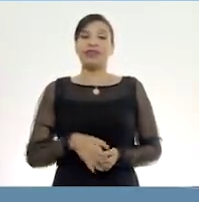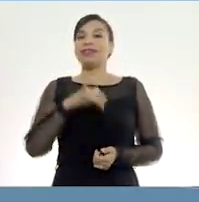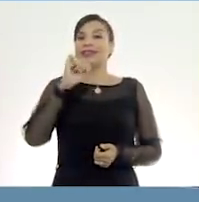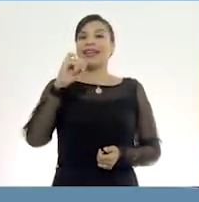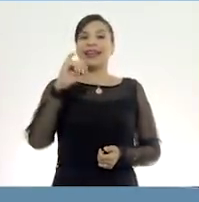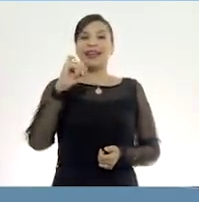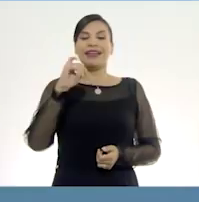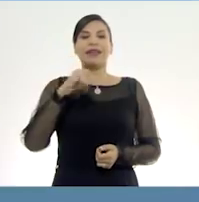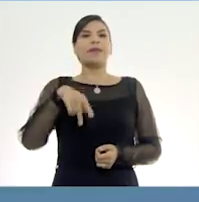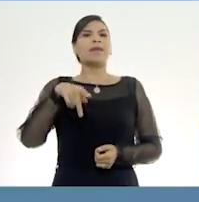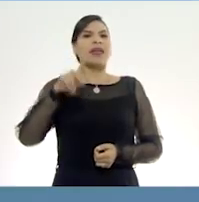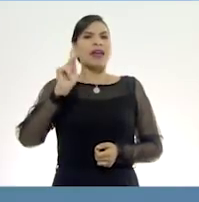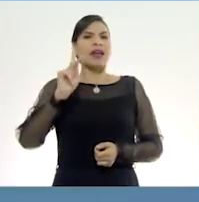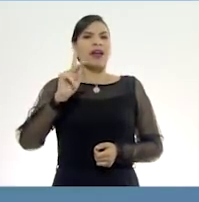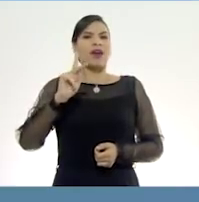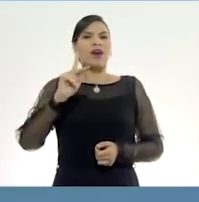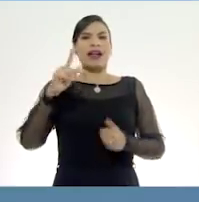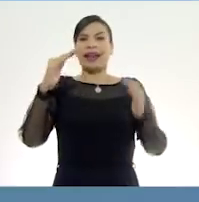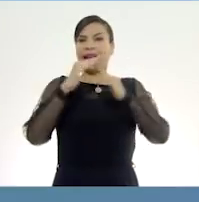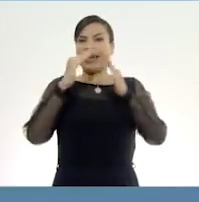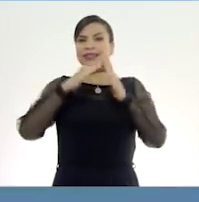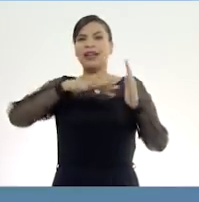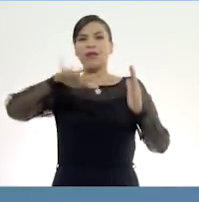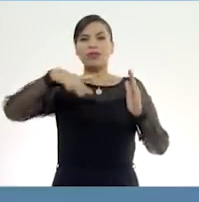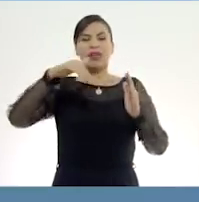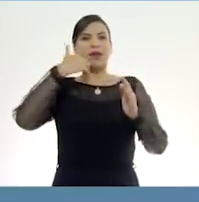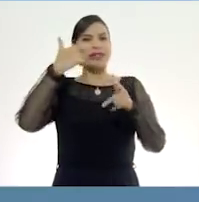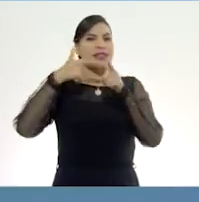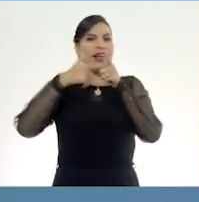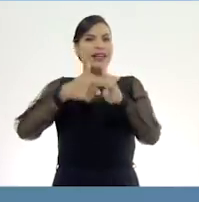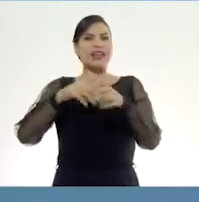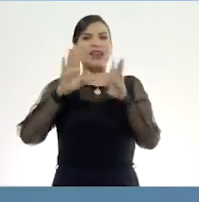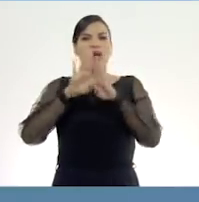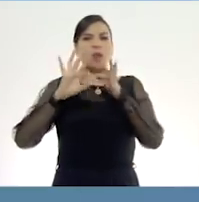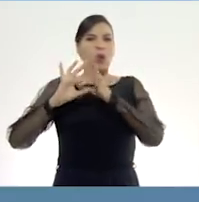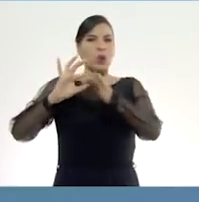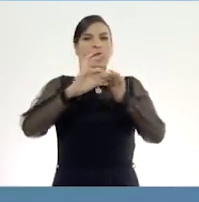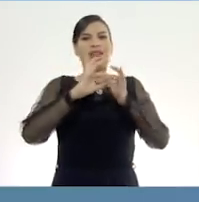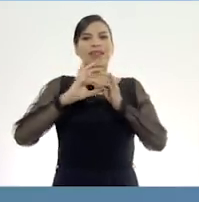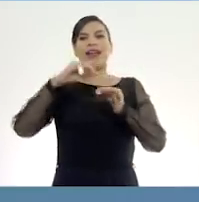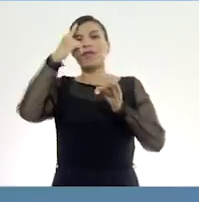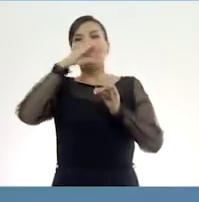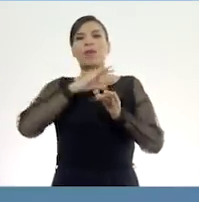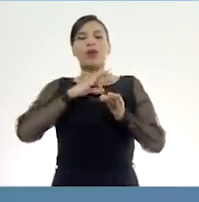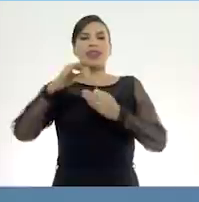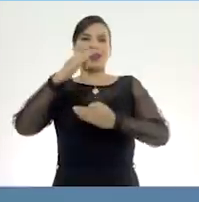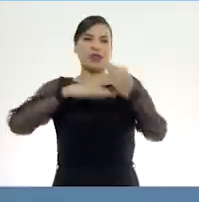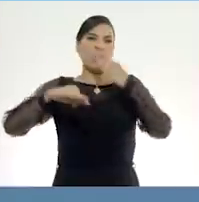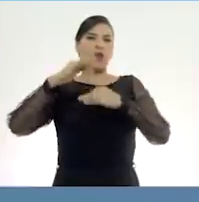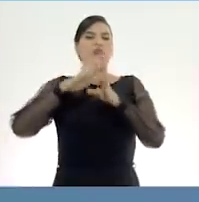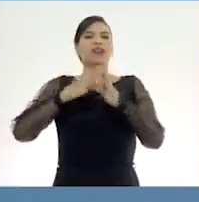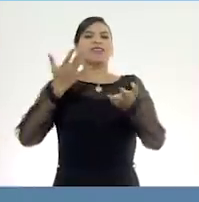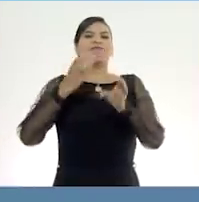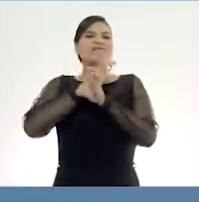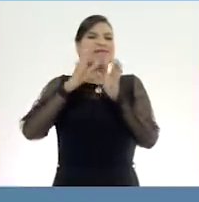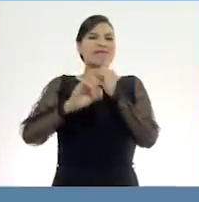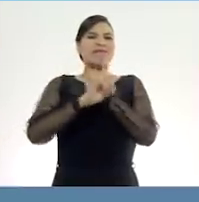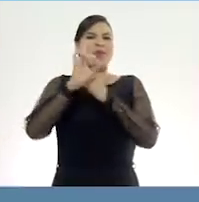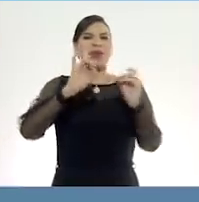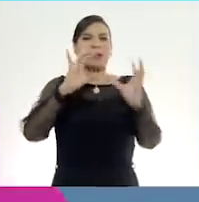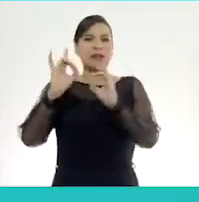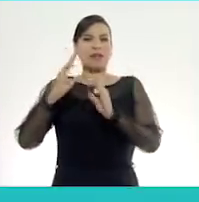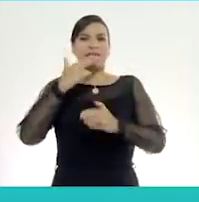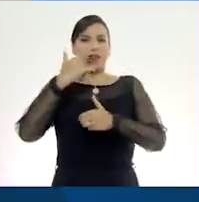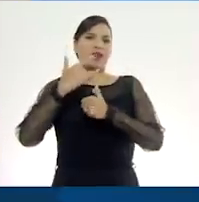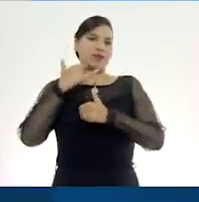Sí, sin embargo, en la casa buscamos mantener la unidad para poder lidiar con todos estos